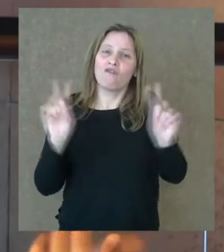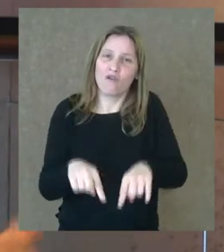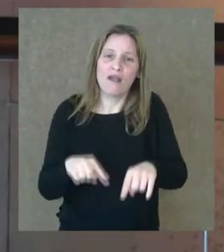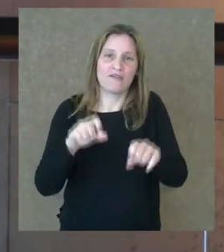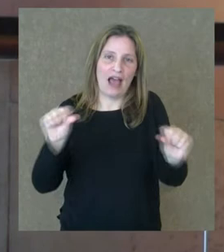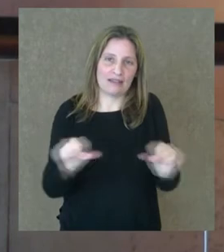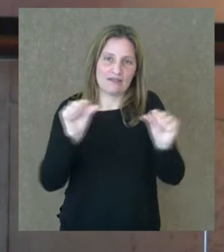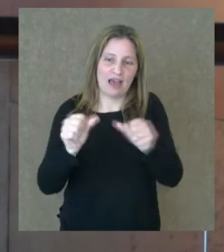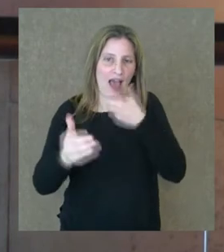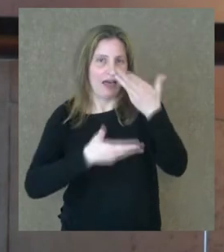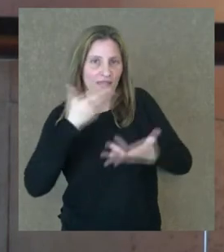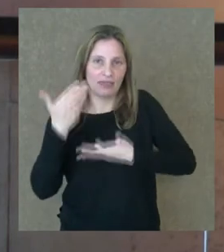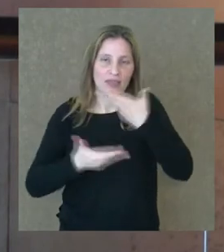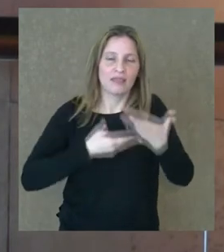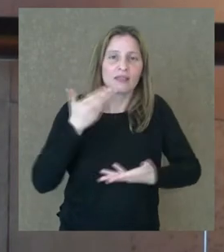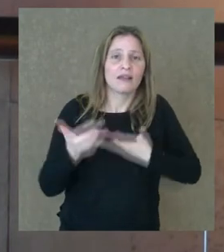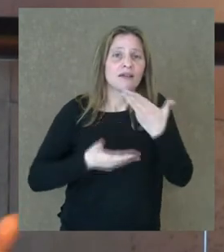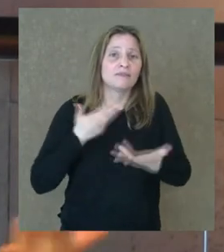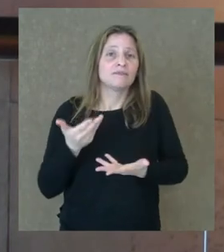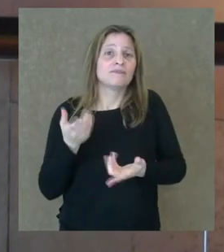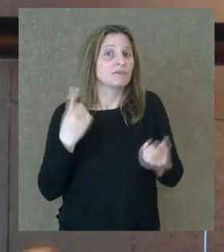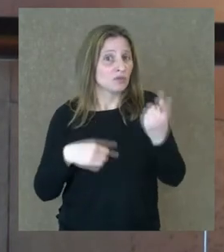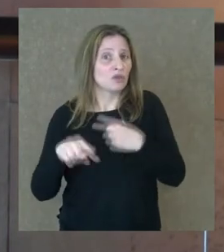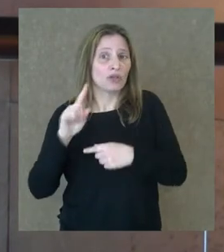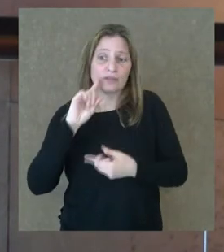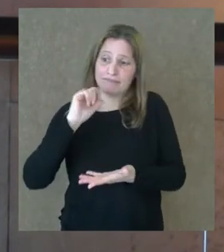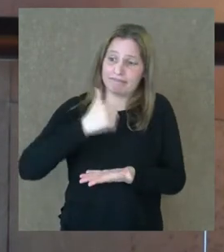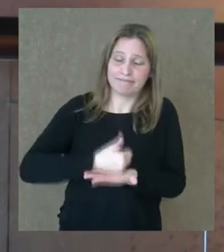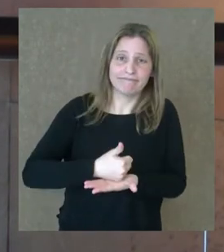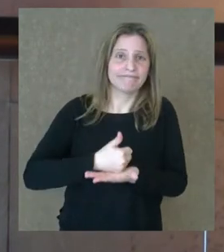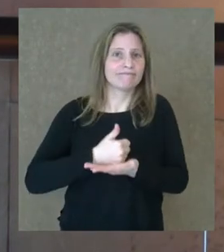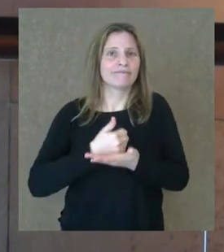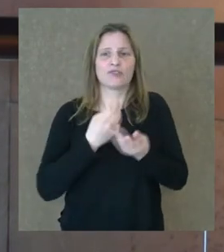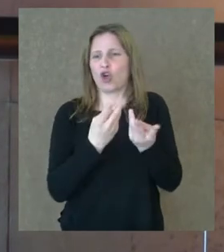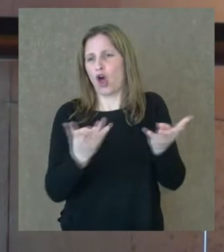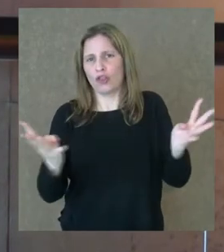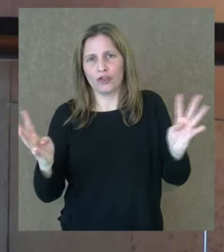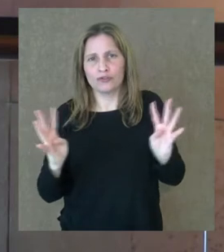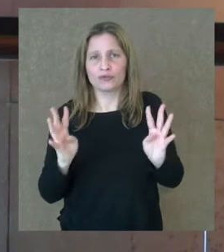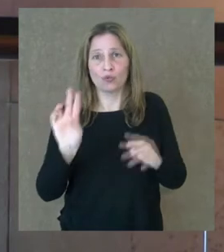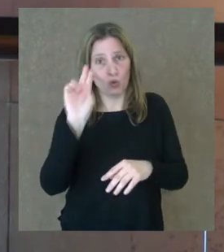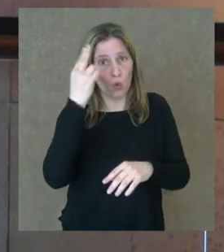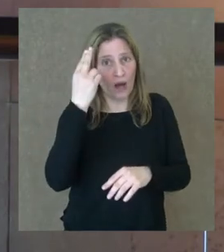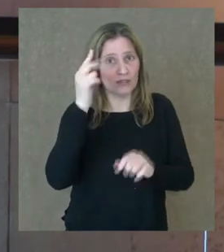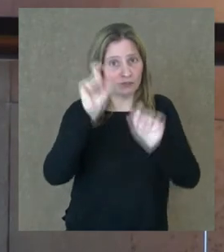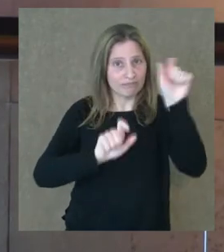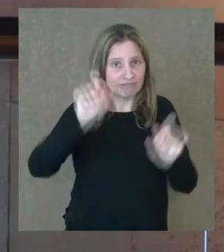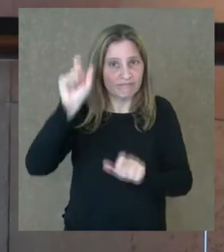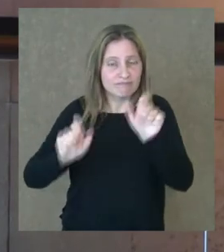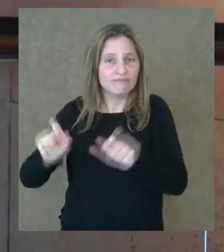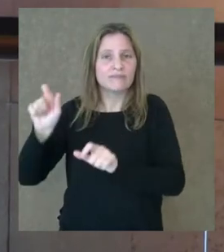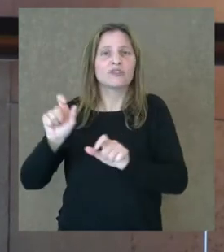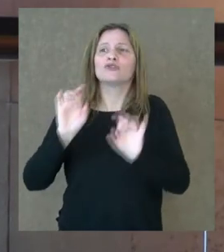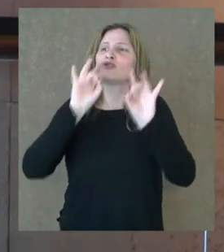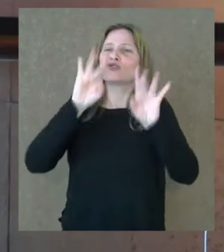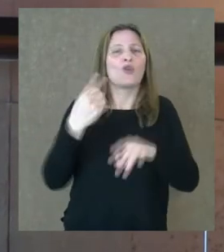a la actividad de muchos cantantes así que van a estar fundamentalmente son todos uruguayos y es con